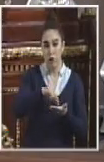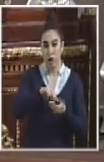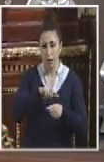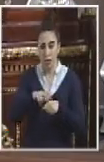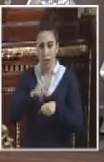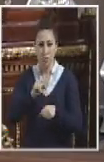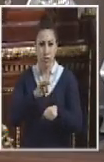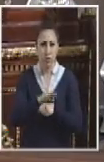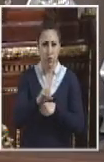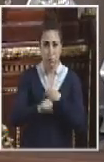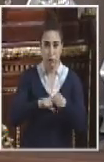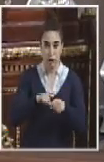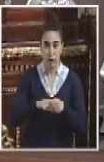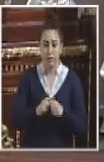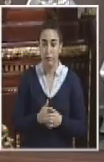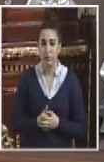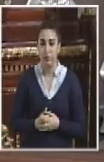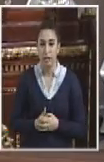animal.